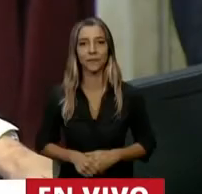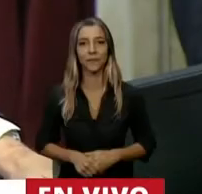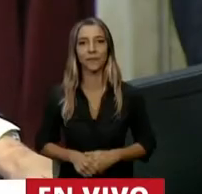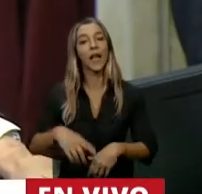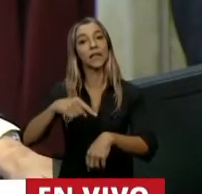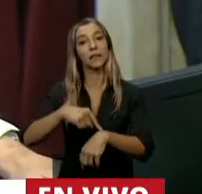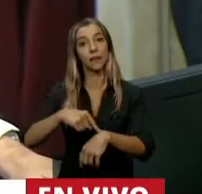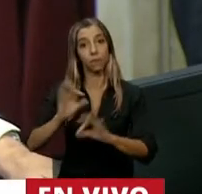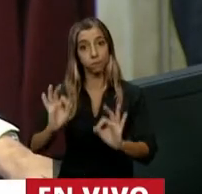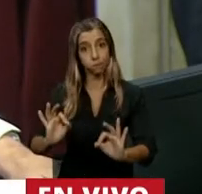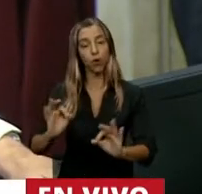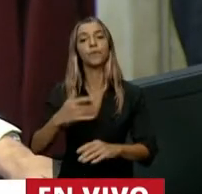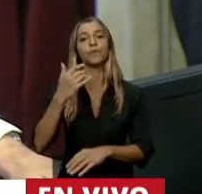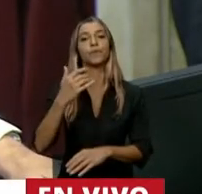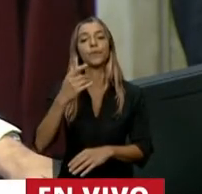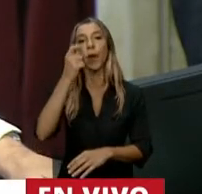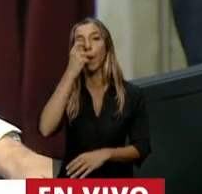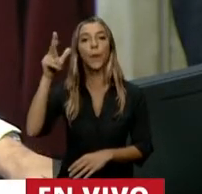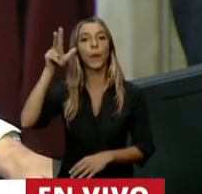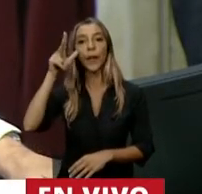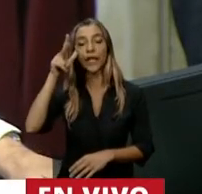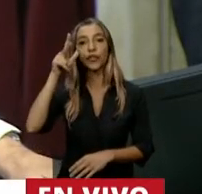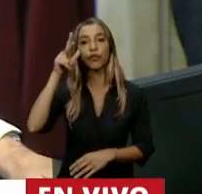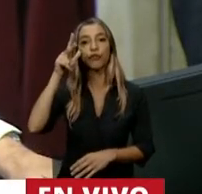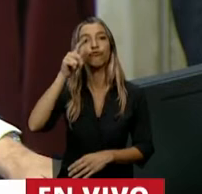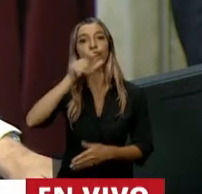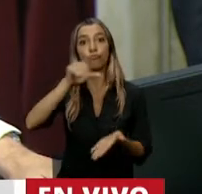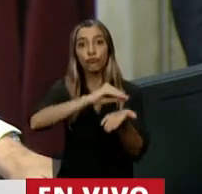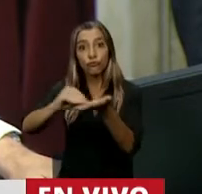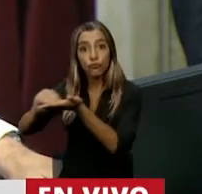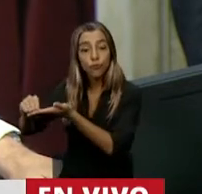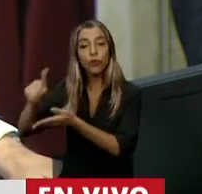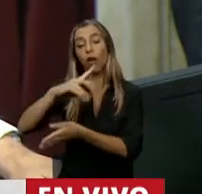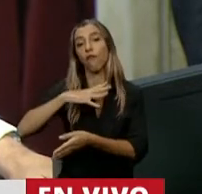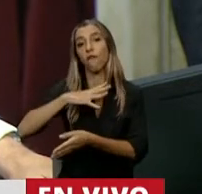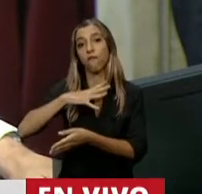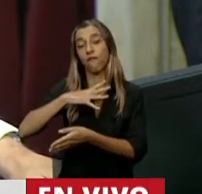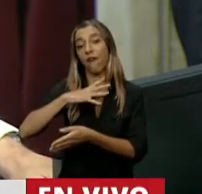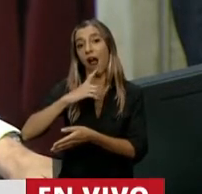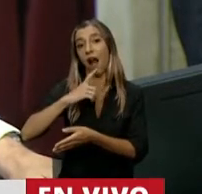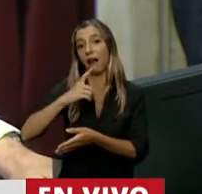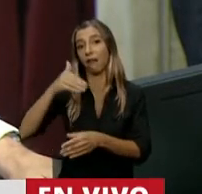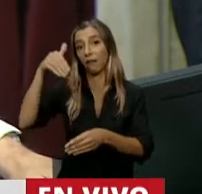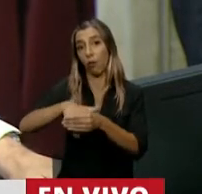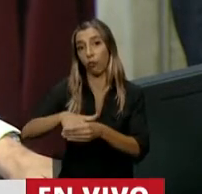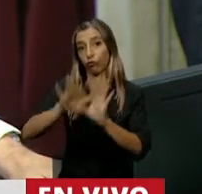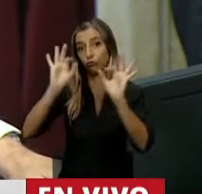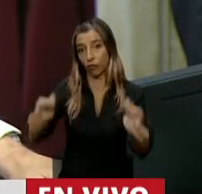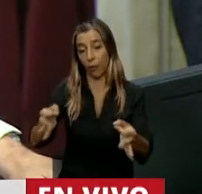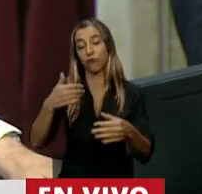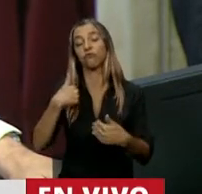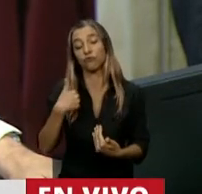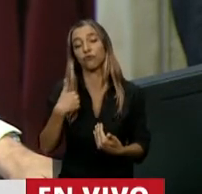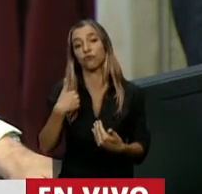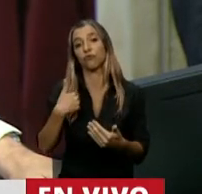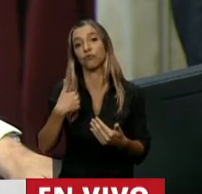Tengo 28 diputados que no han registrado su voto. Así que más allá de que los voy a llamar dos veces,